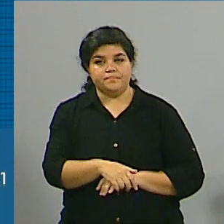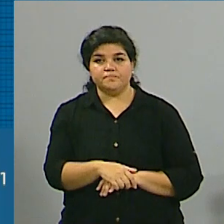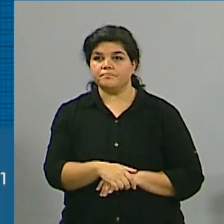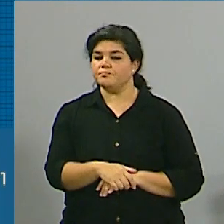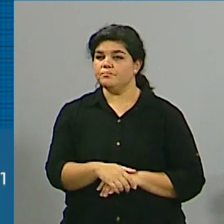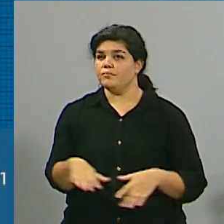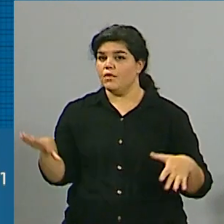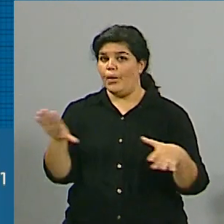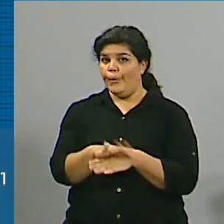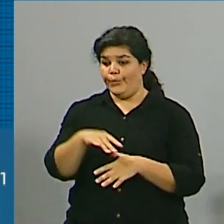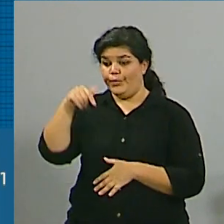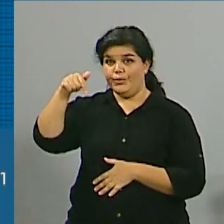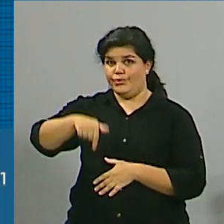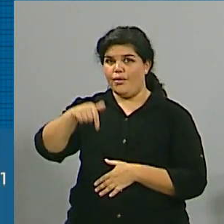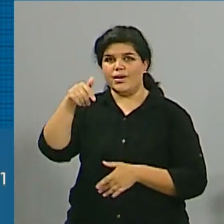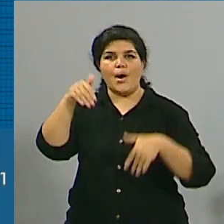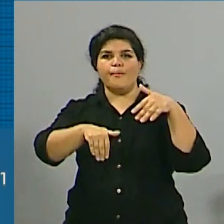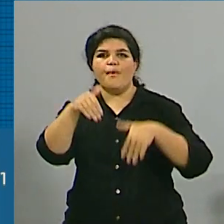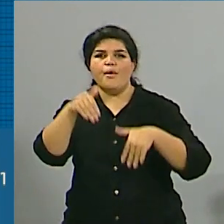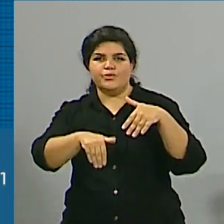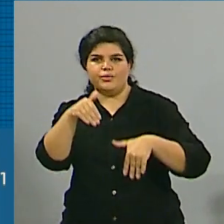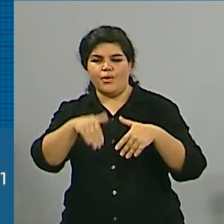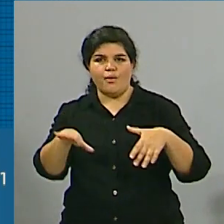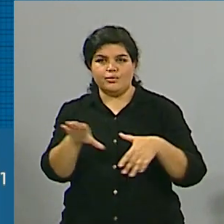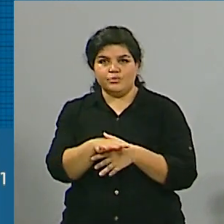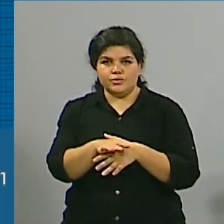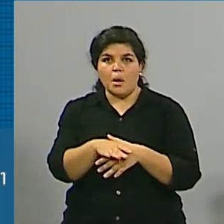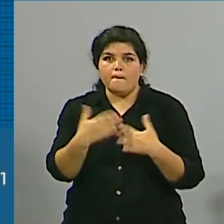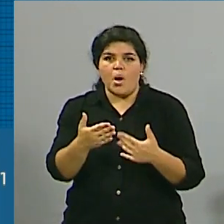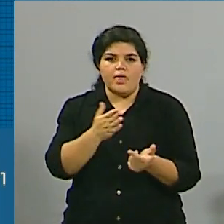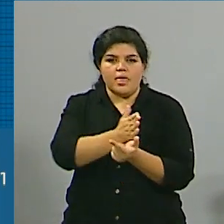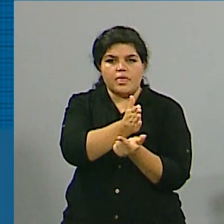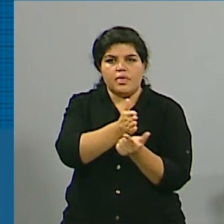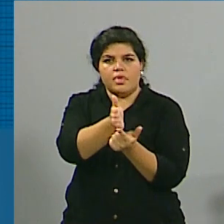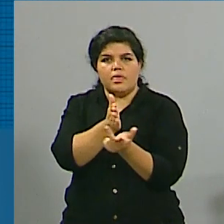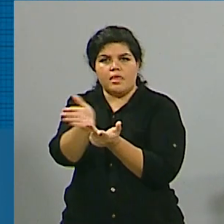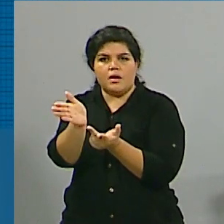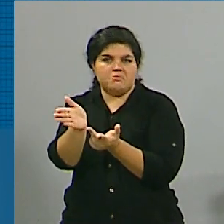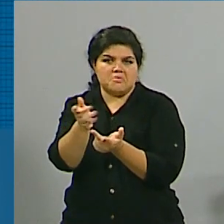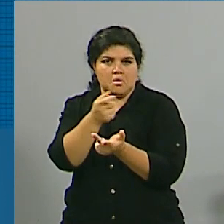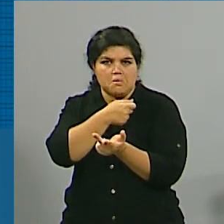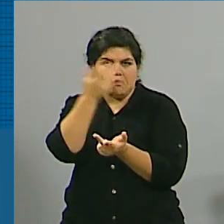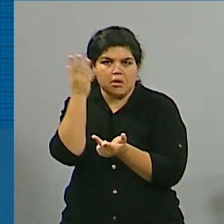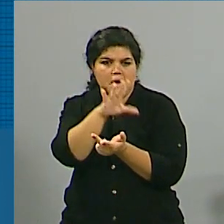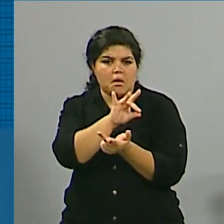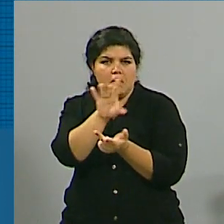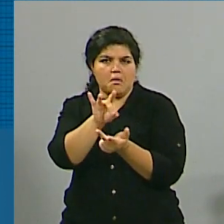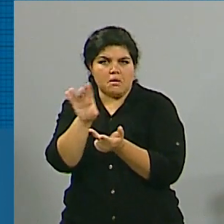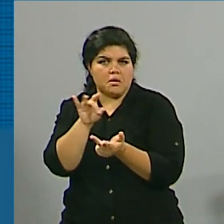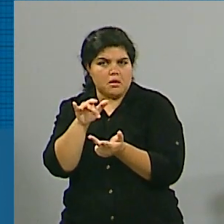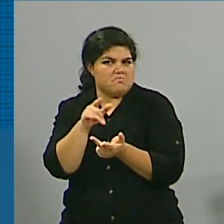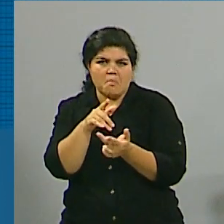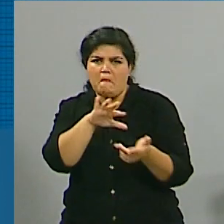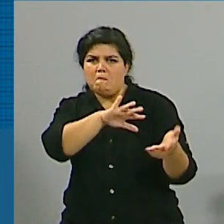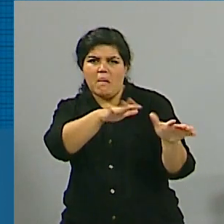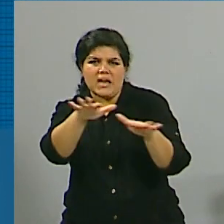si votáramos podría ser cualquiera, ¿no? Cualquiera de estos referentes importantes, destacados de cada uno de los partidos, el que podría estar